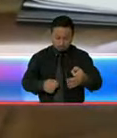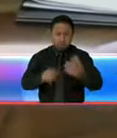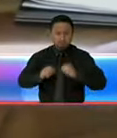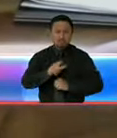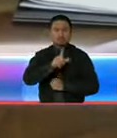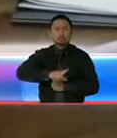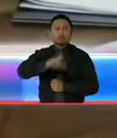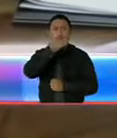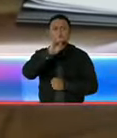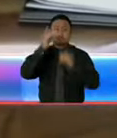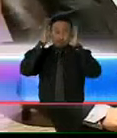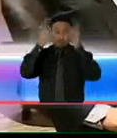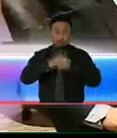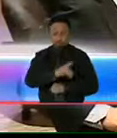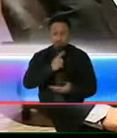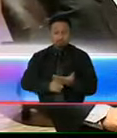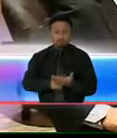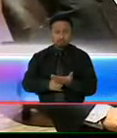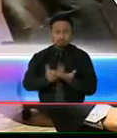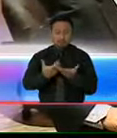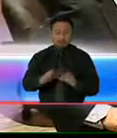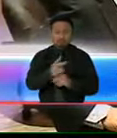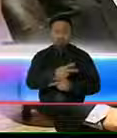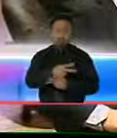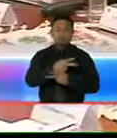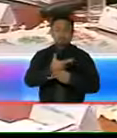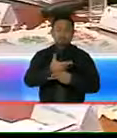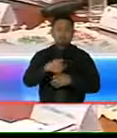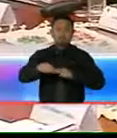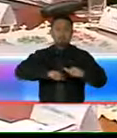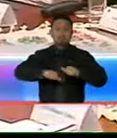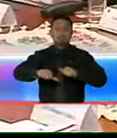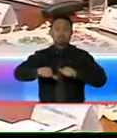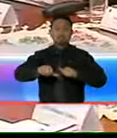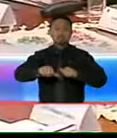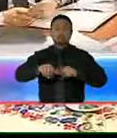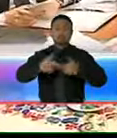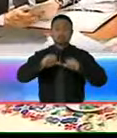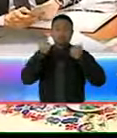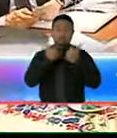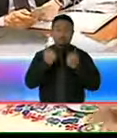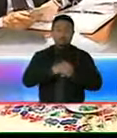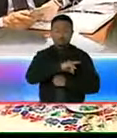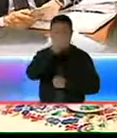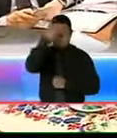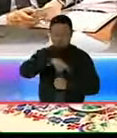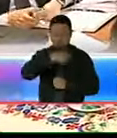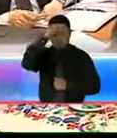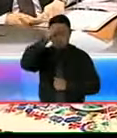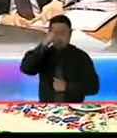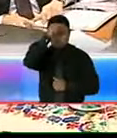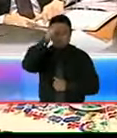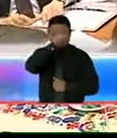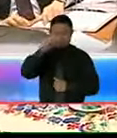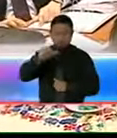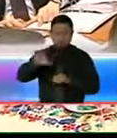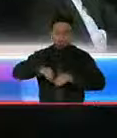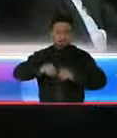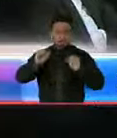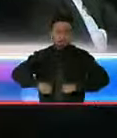lunes 18 de diciembre, luego de que el Consejo de Administración Legislativa CAL decidiera el domingo admitir a trámite la